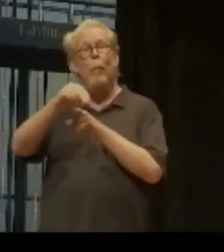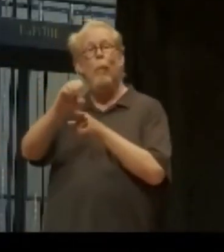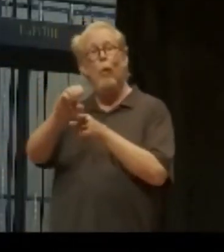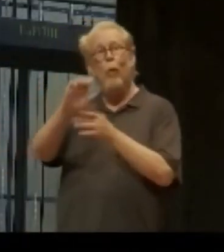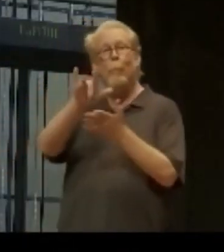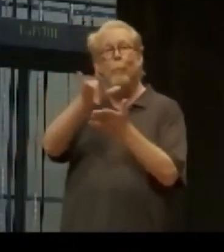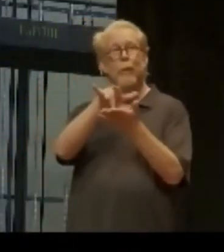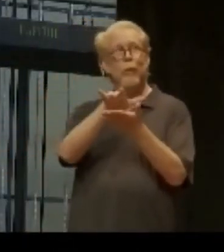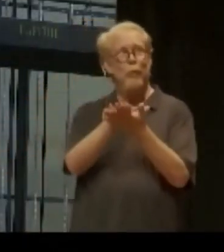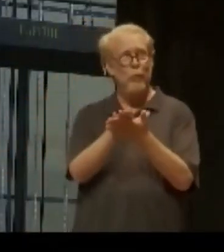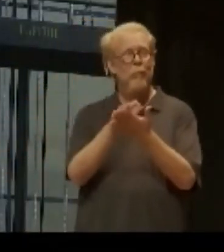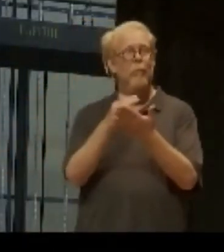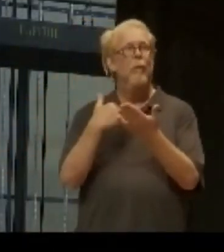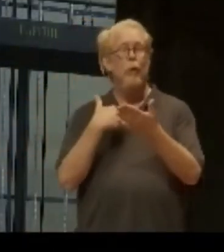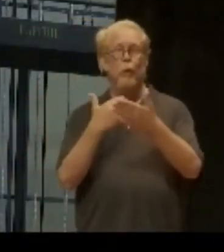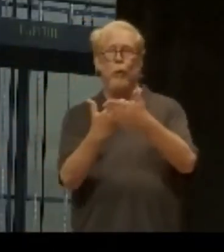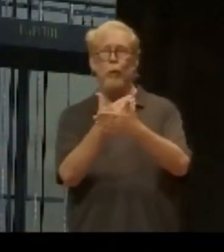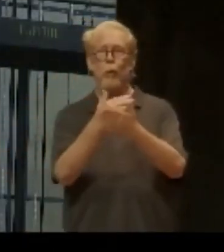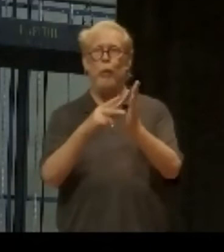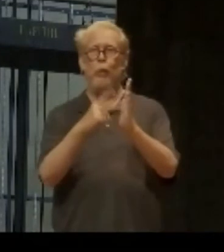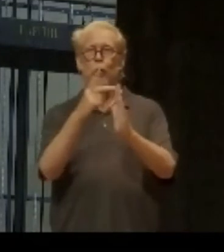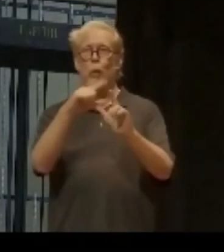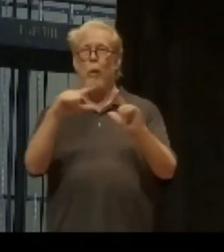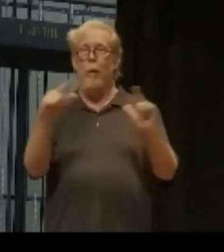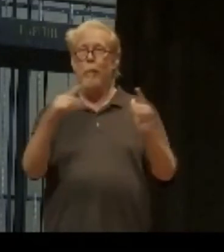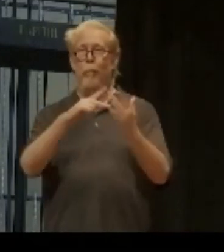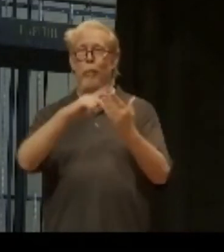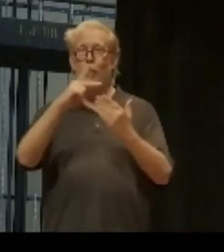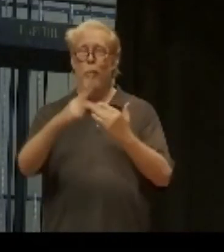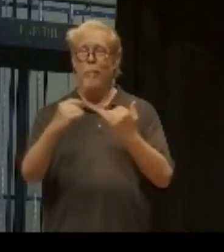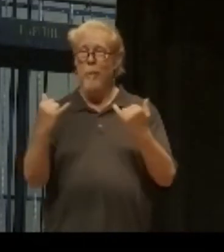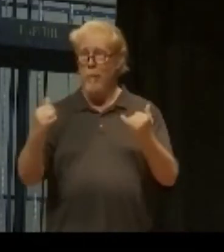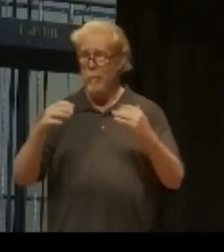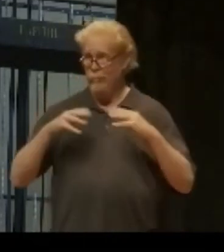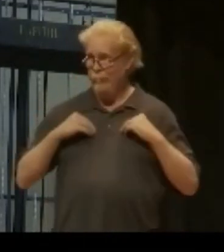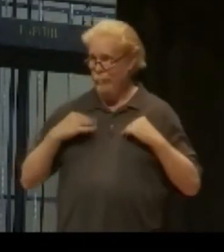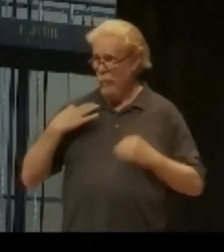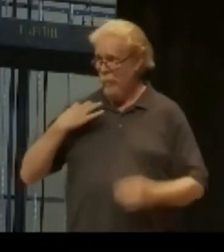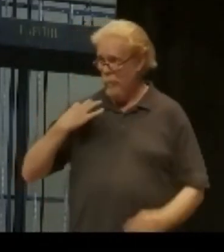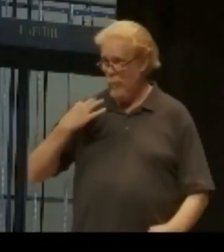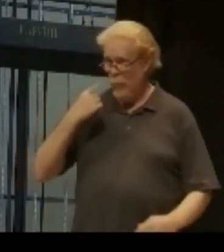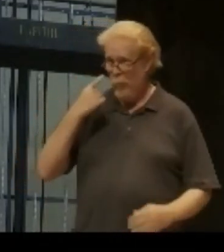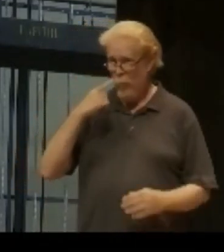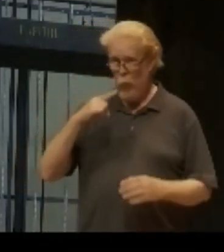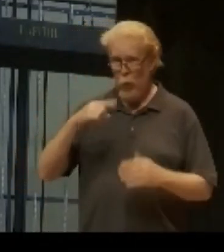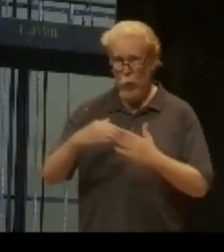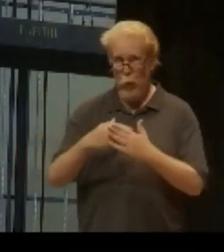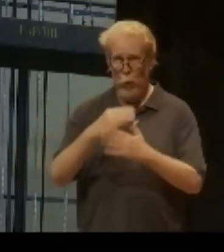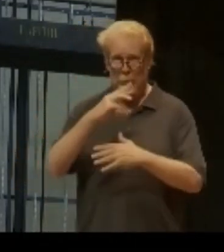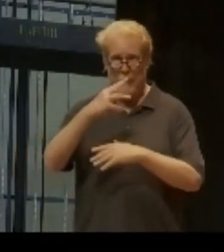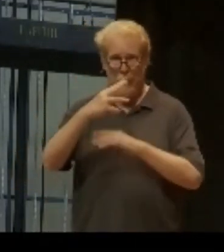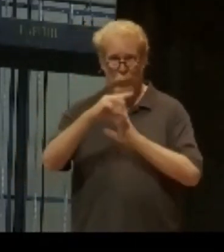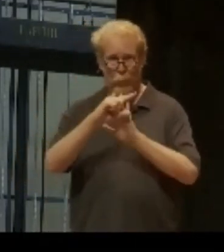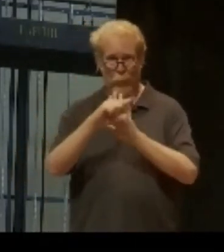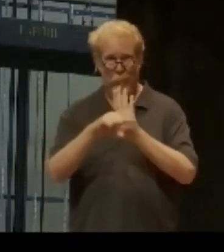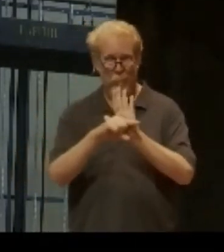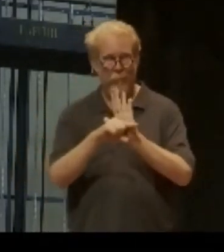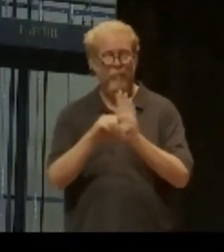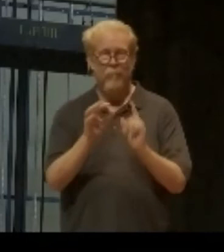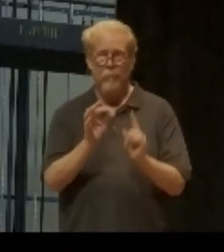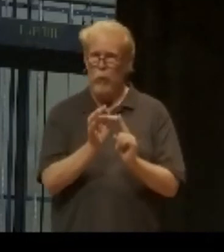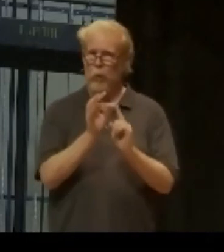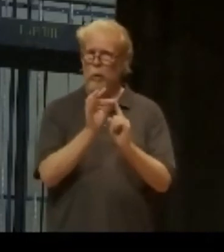Perdón, Edgar Allan Poe Middle School. Ellos tienen un programa dual nuevo y estamos aceptando solicitudes para los estudiantes de sexto